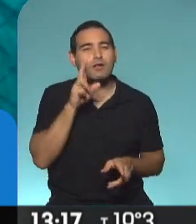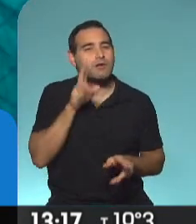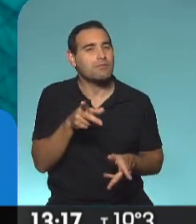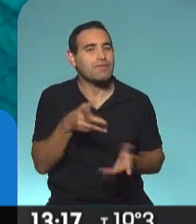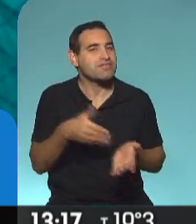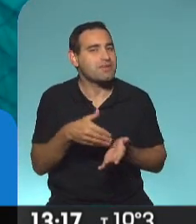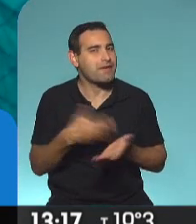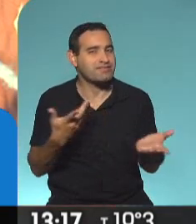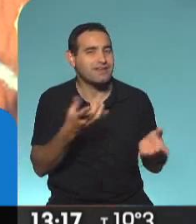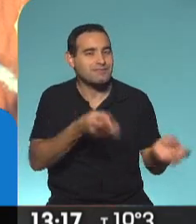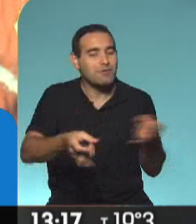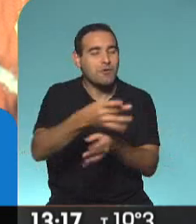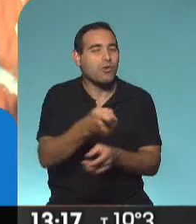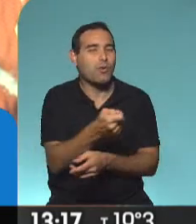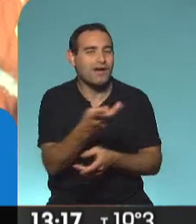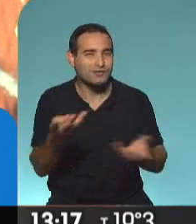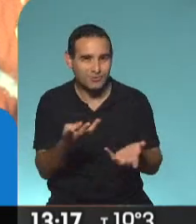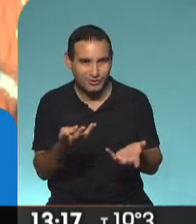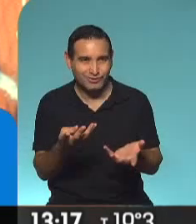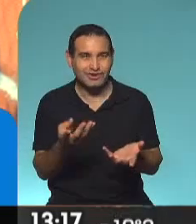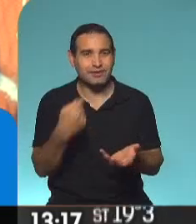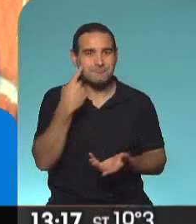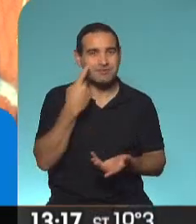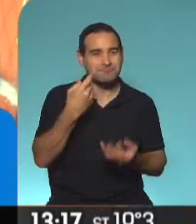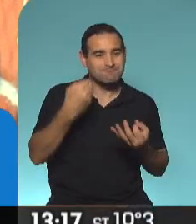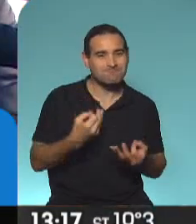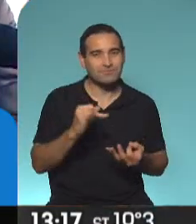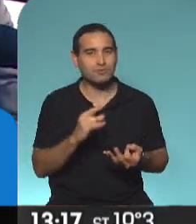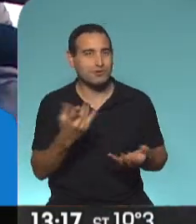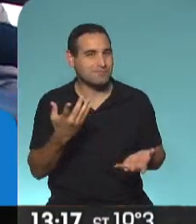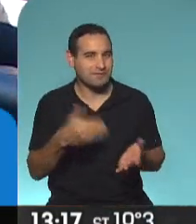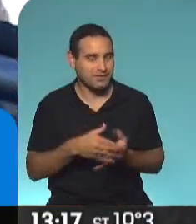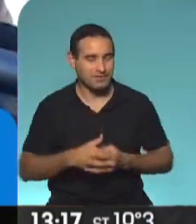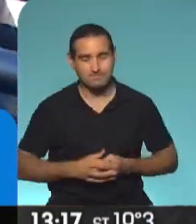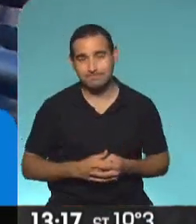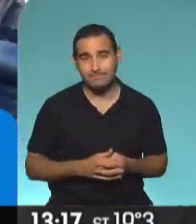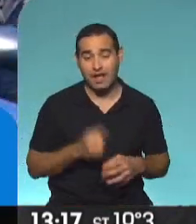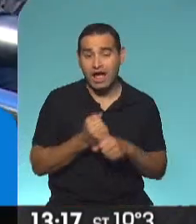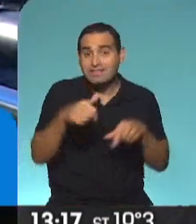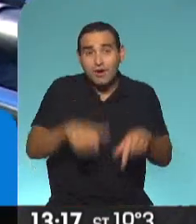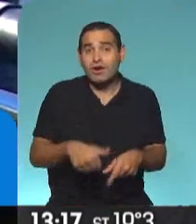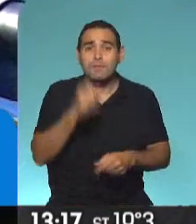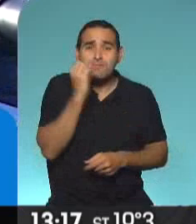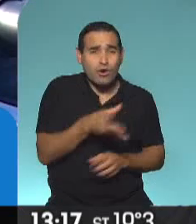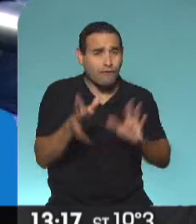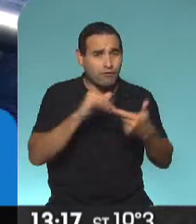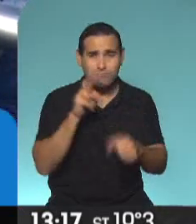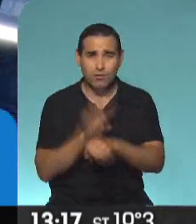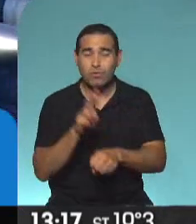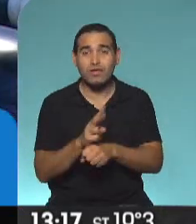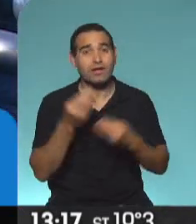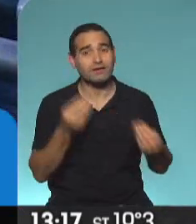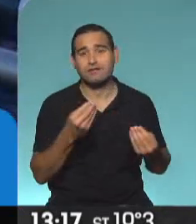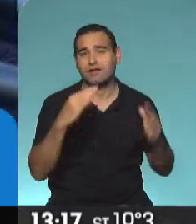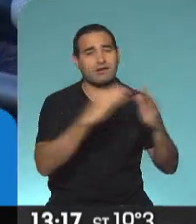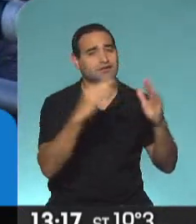función de las características epidemiológicas y si es la mejor manera de garantizar el cuidado. Por el momento, la mejor manera de garantizar el cuidado es yendo de